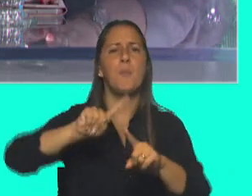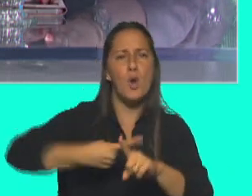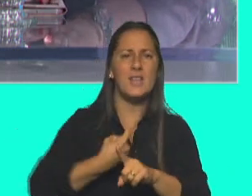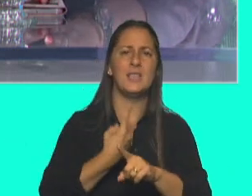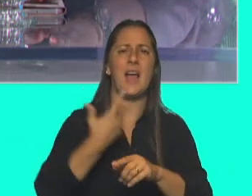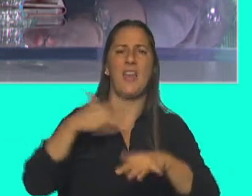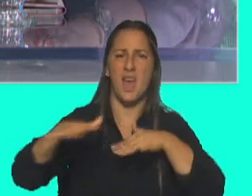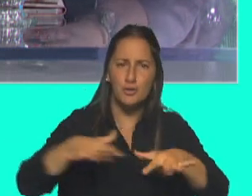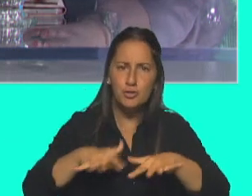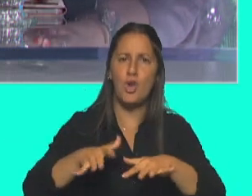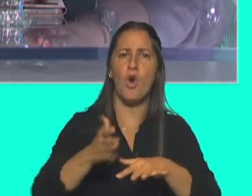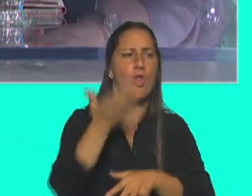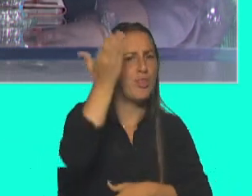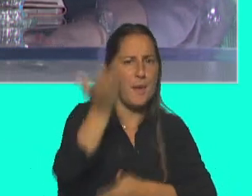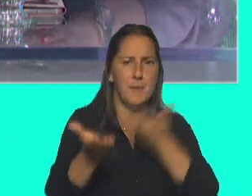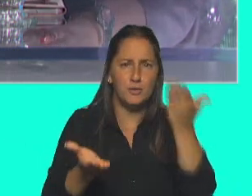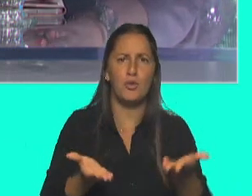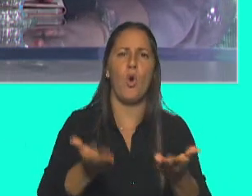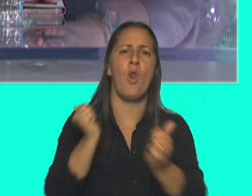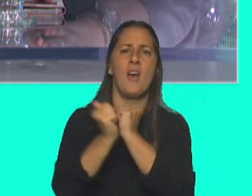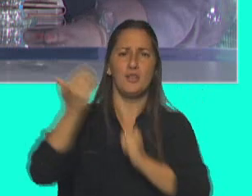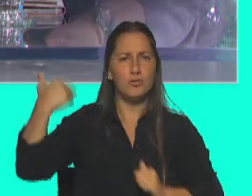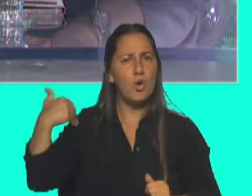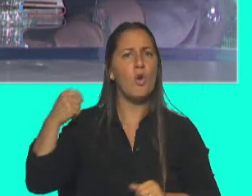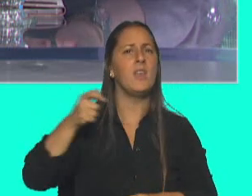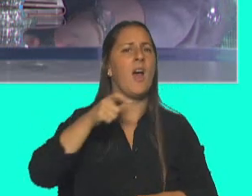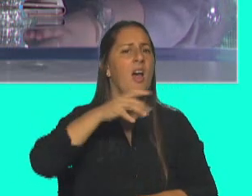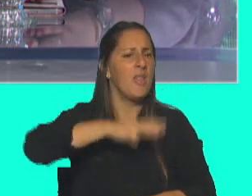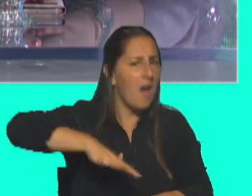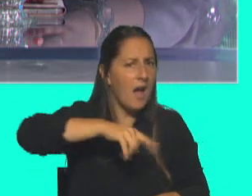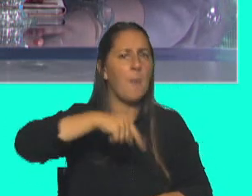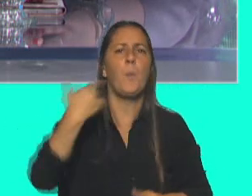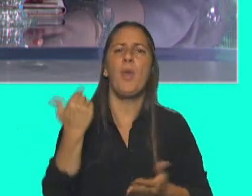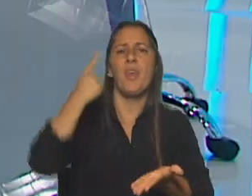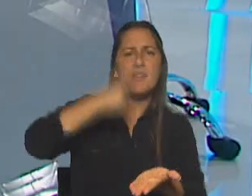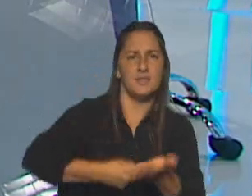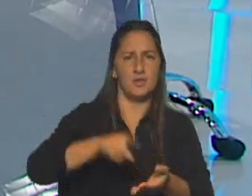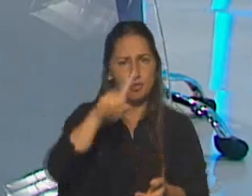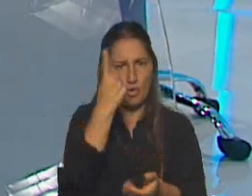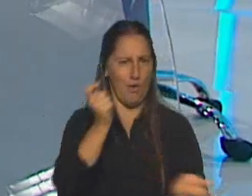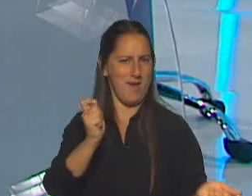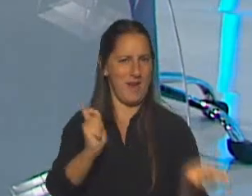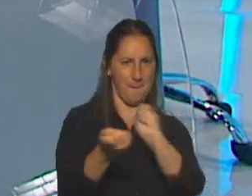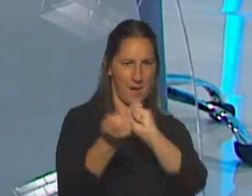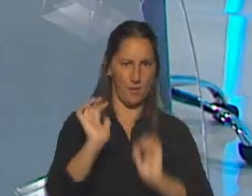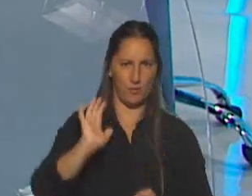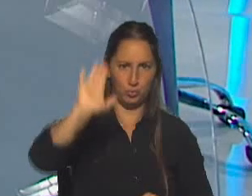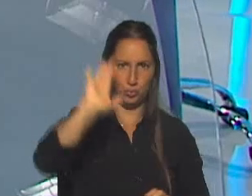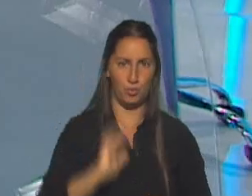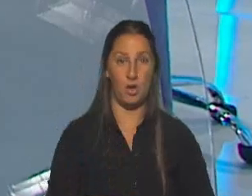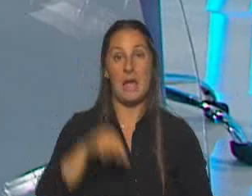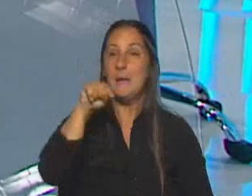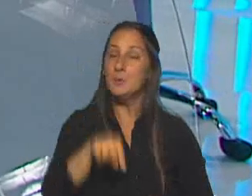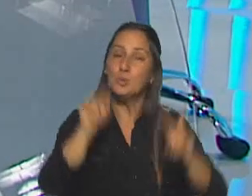de la historia y de pueblos que pueden tomar sus propias decisiones y articular sus destinos. Y creo que hay una cuestión que es